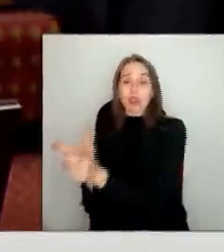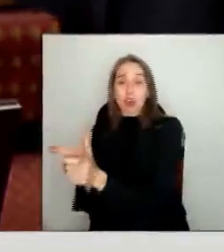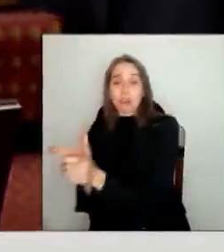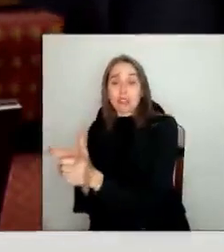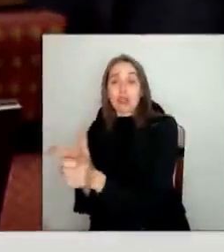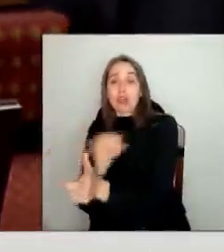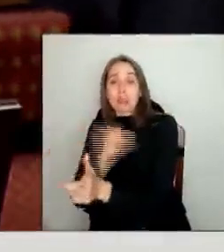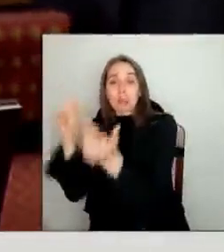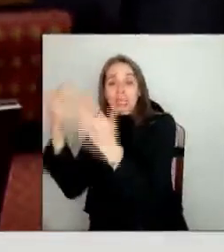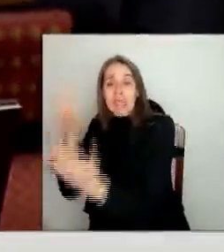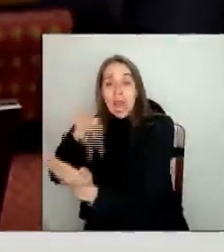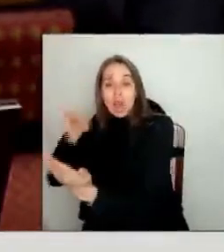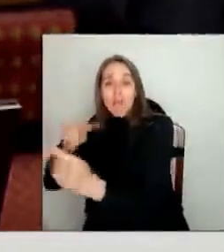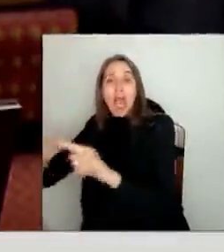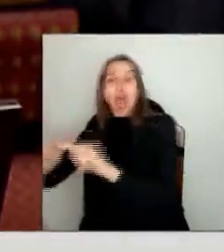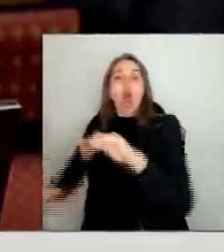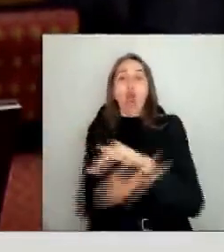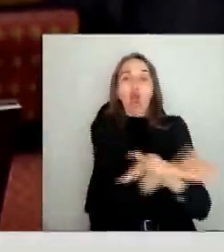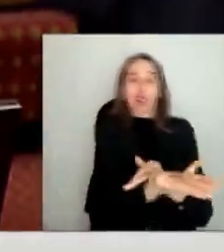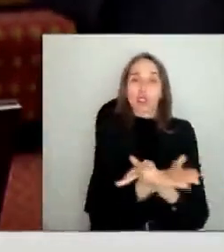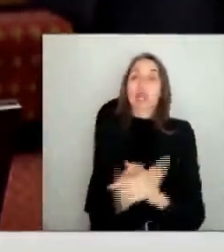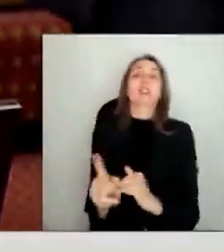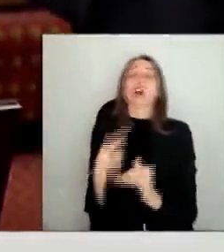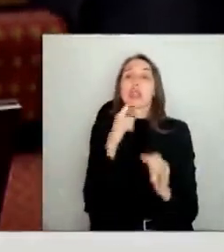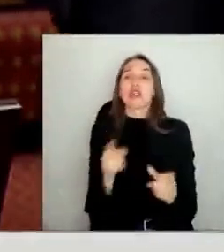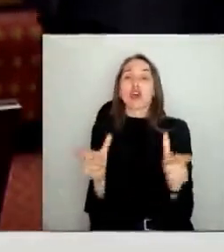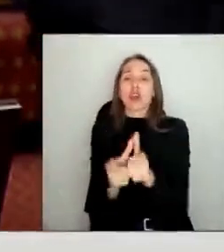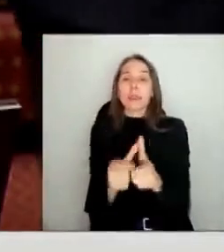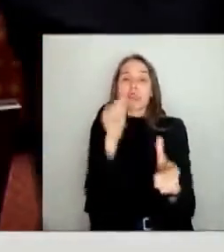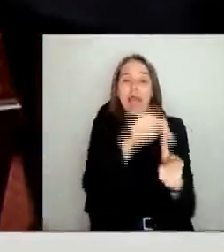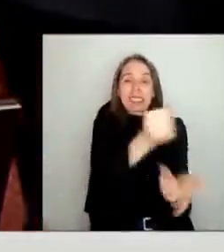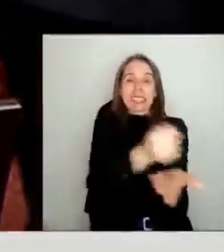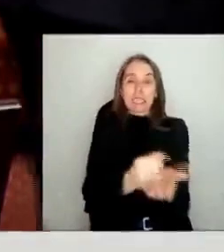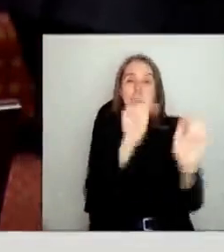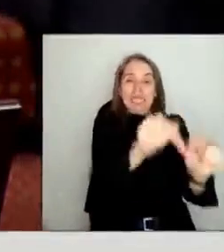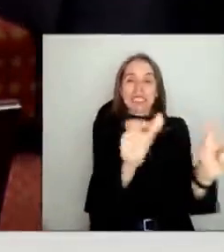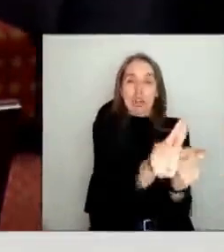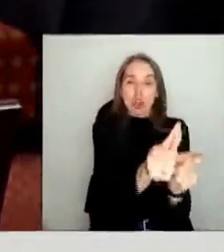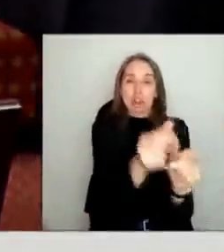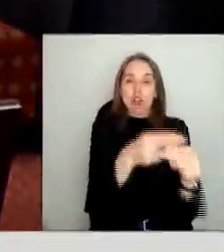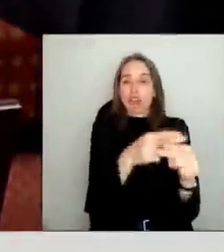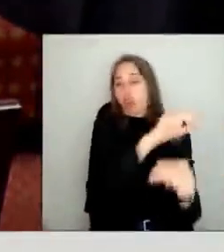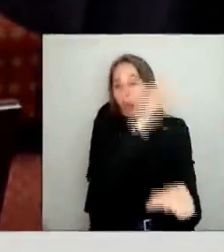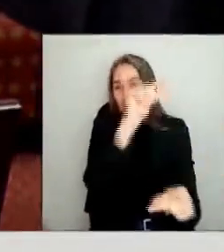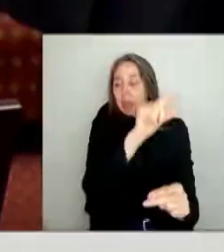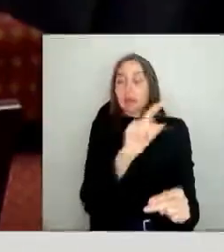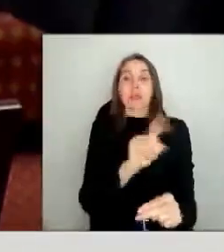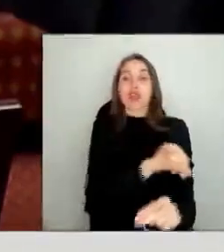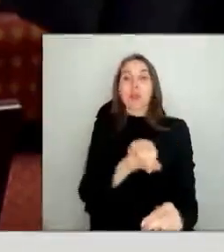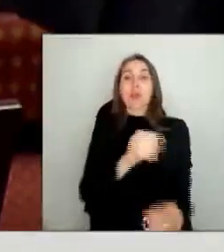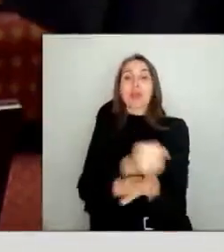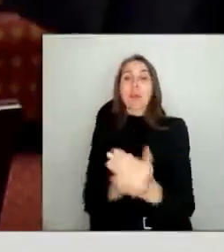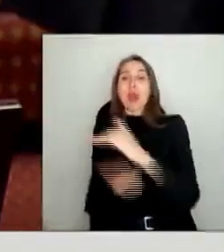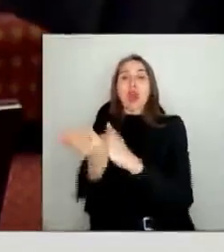lo que se resolvió es el la radicación no el la la posterior tramitación por lo tanto quiero